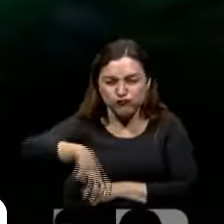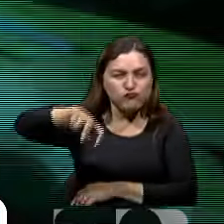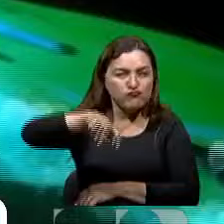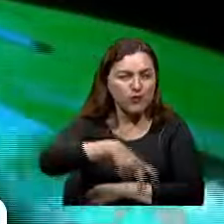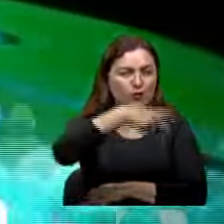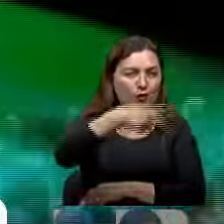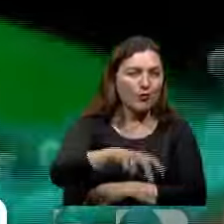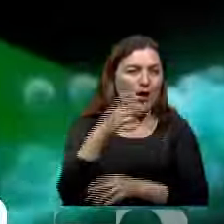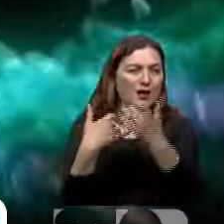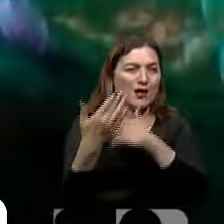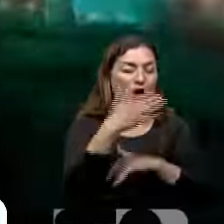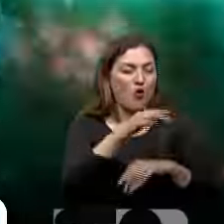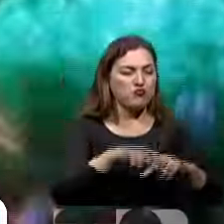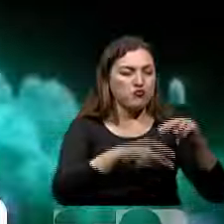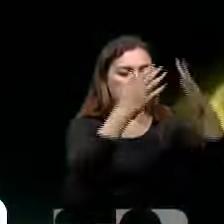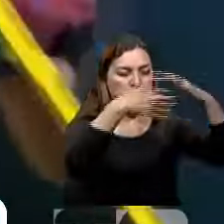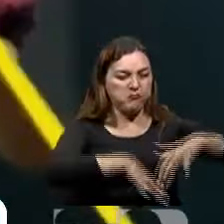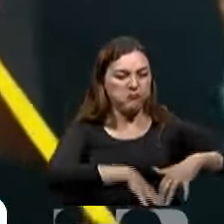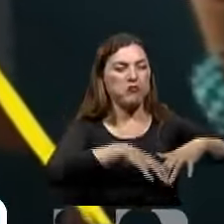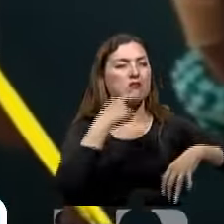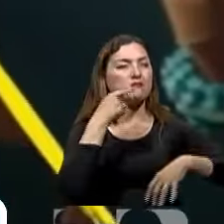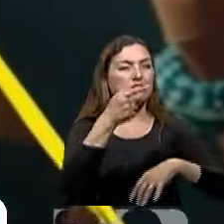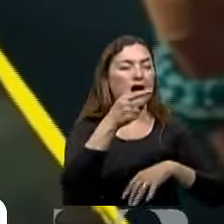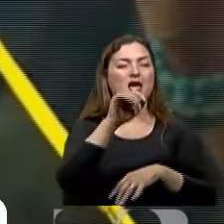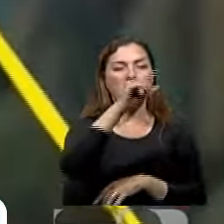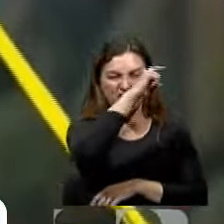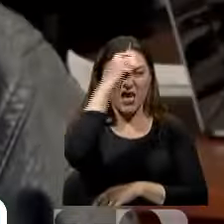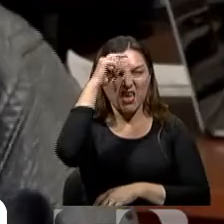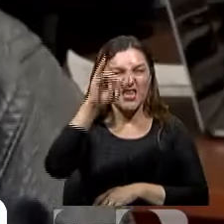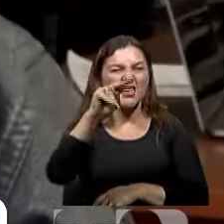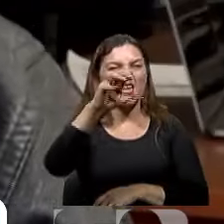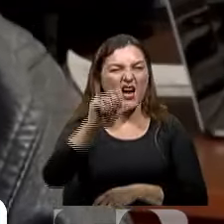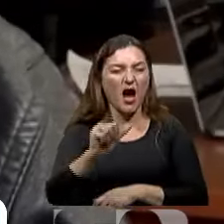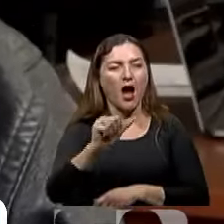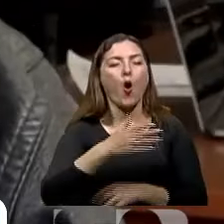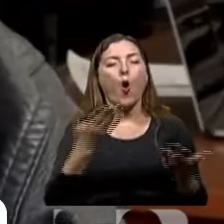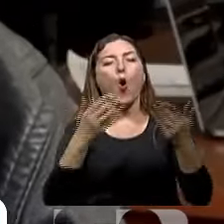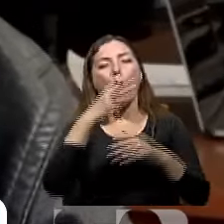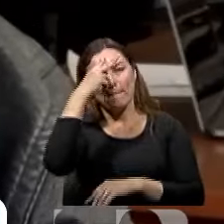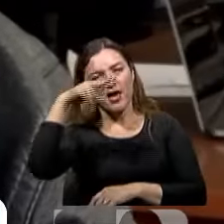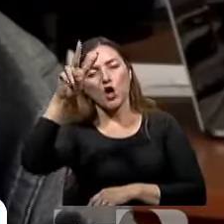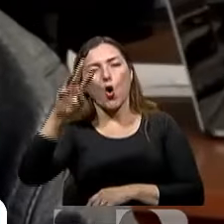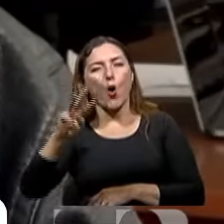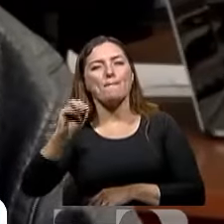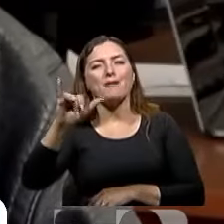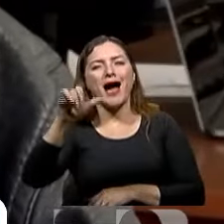las ruinas de las antiguas civilizaciones como los incas y los mayas. Entonces ahí, por ejemplo, aparece el último